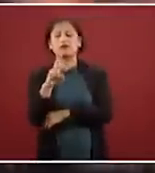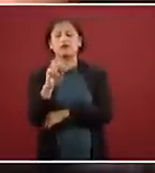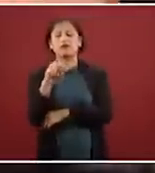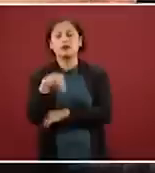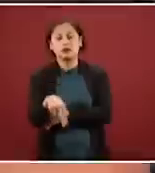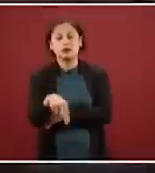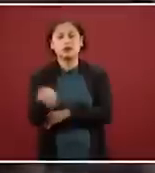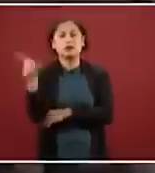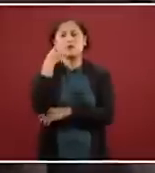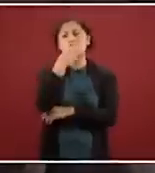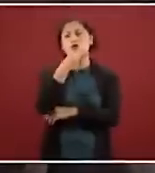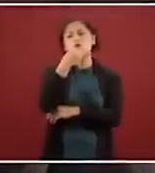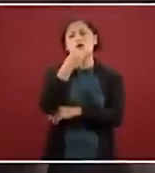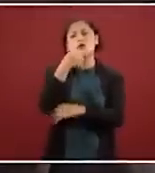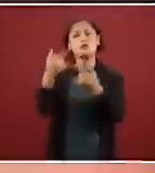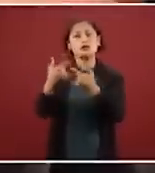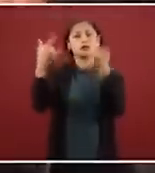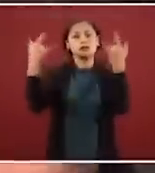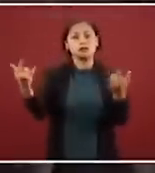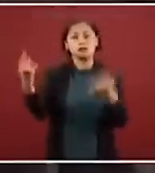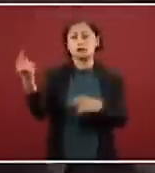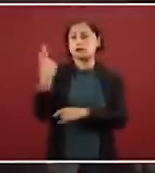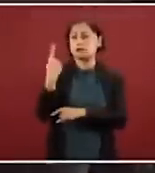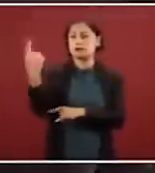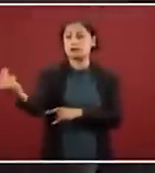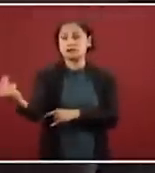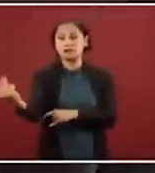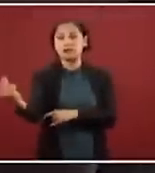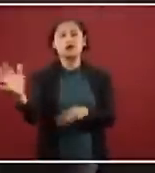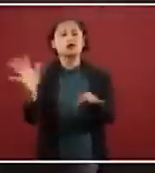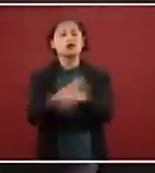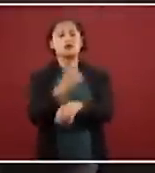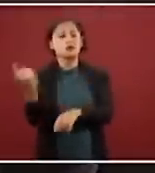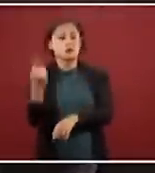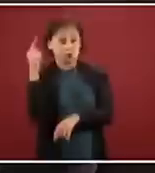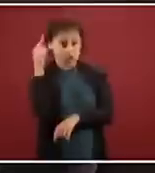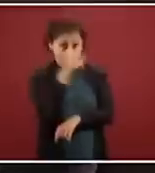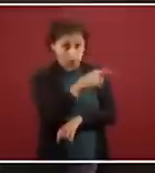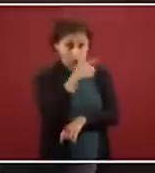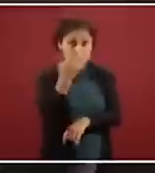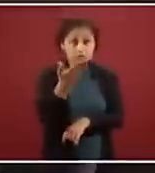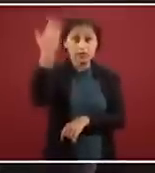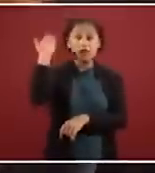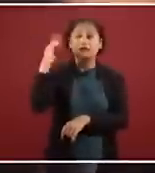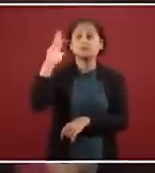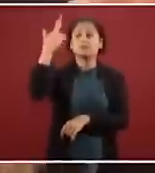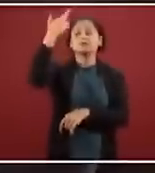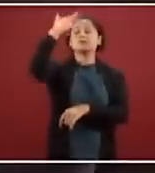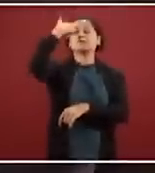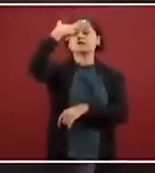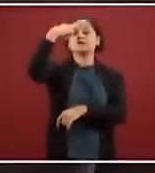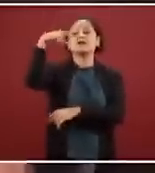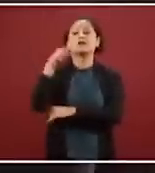al historiador. ¿Ah, sí? Que se fue, porque ¿sabe qué? Usted hizo un gran homenaje a Felipe Ángeles, una gente